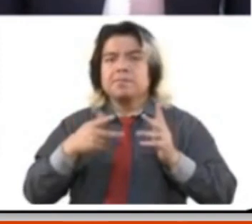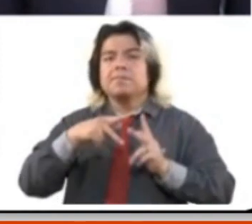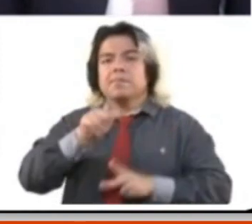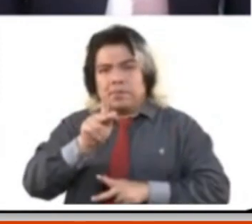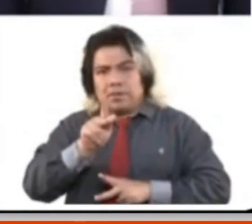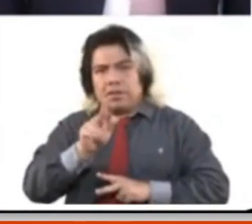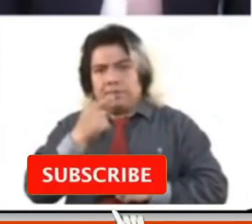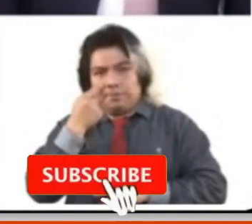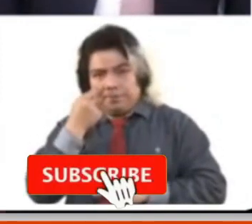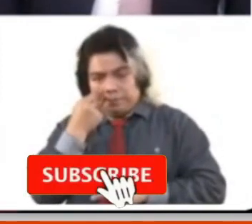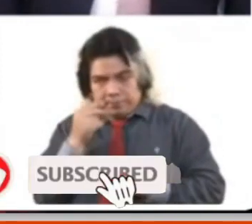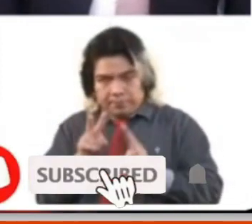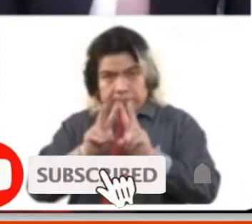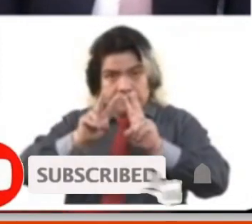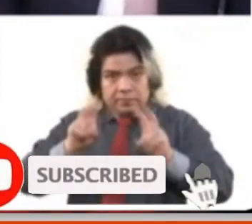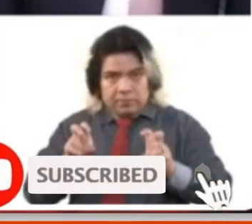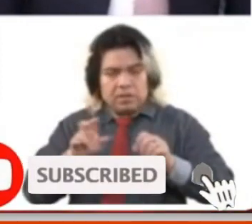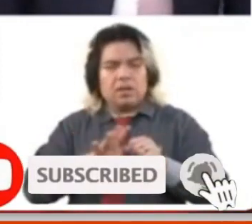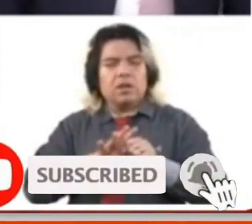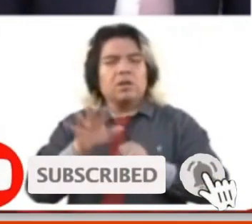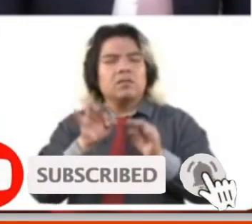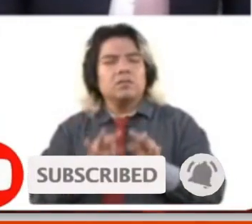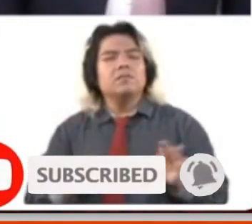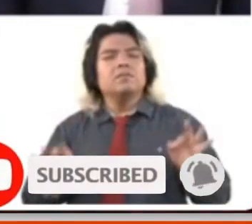es la consistencia.